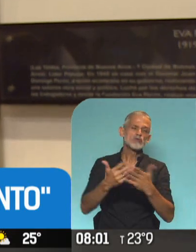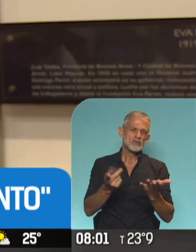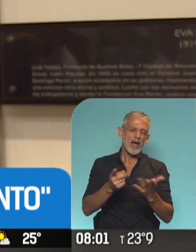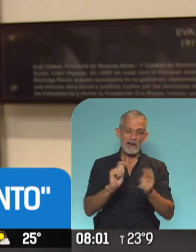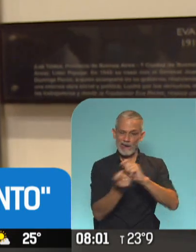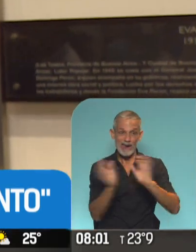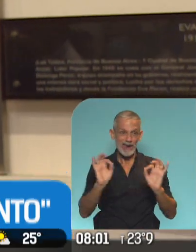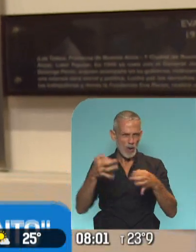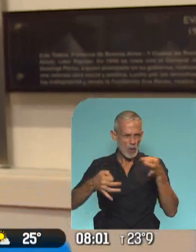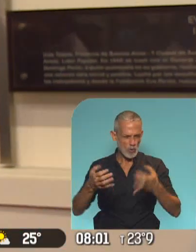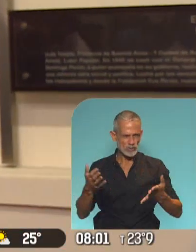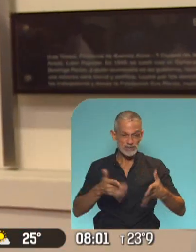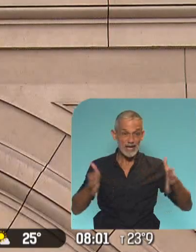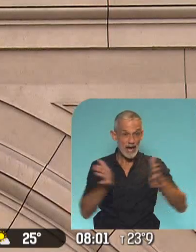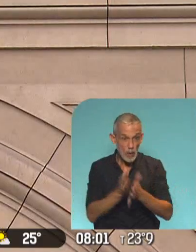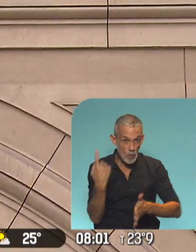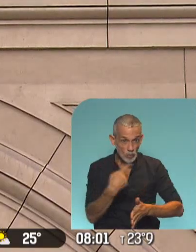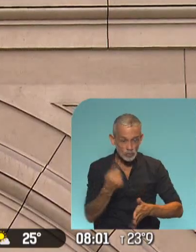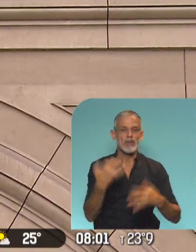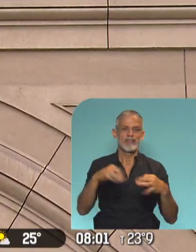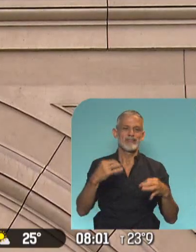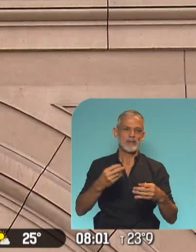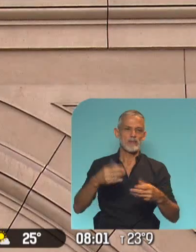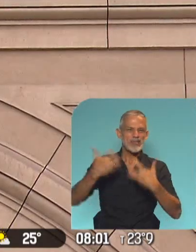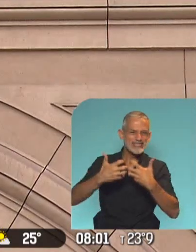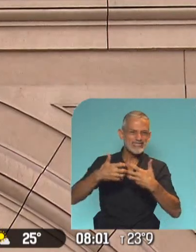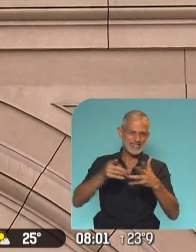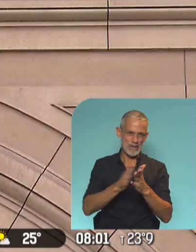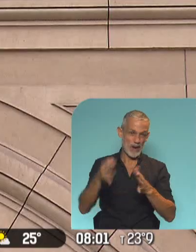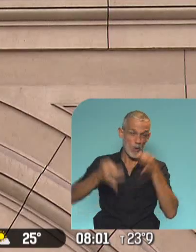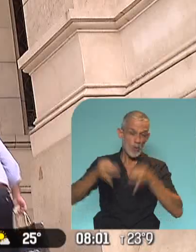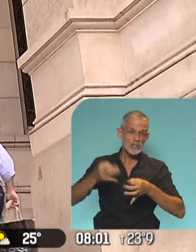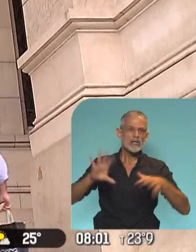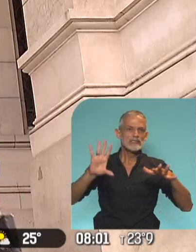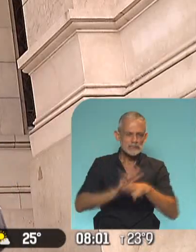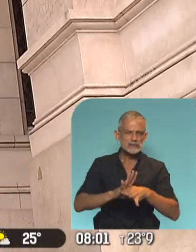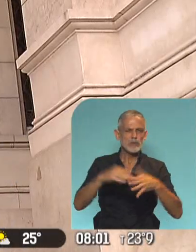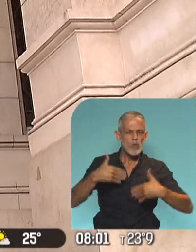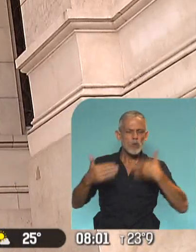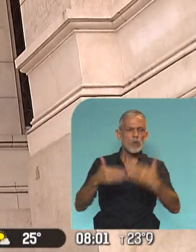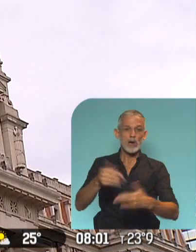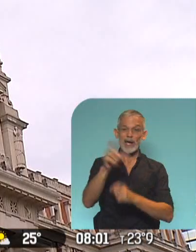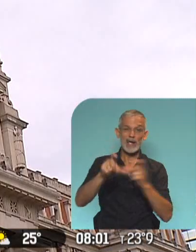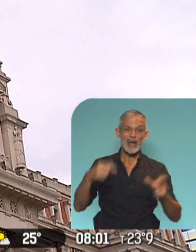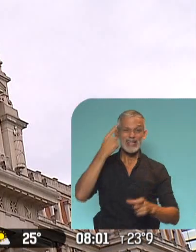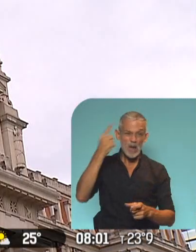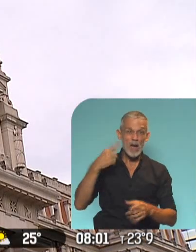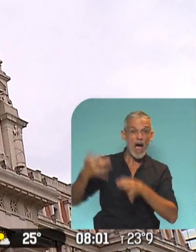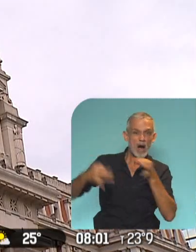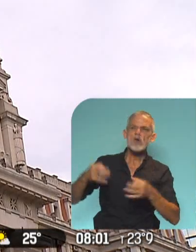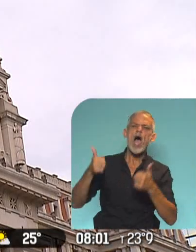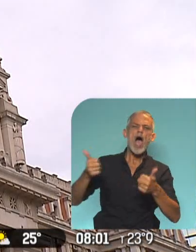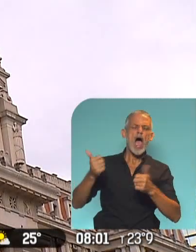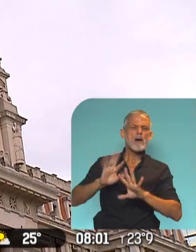tiene un cambio. Me parece que juntos tenemos que lograr que ese sistema judicial funcione. ¿Qué quiere decir? Que la gente sienta que la justicia es